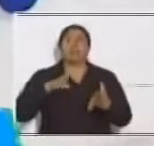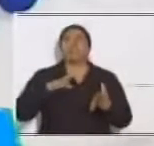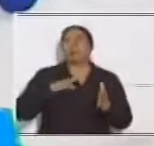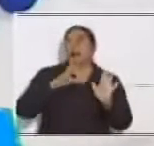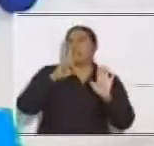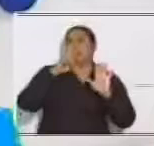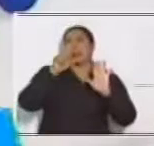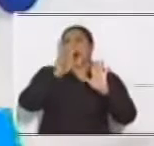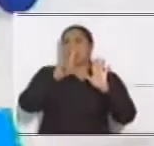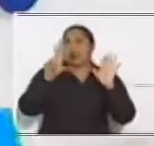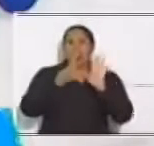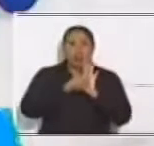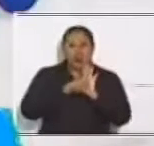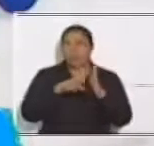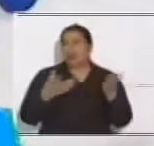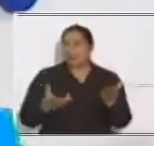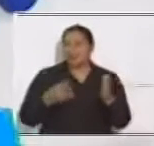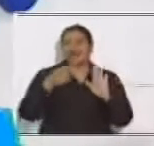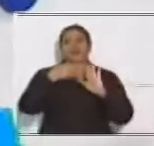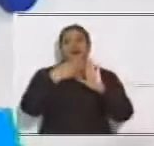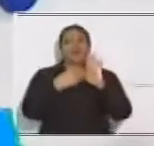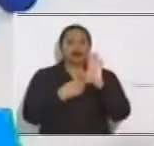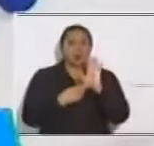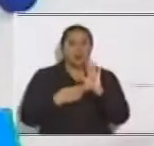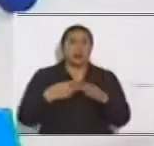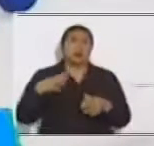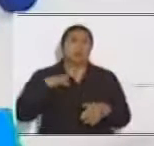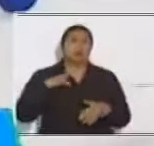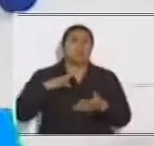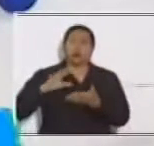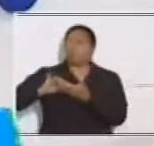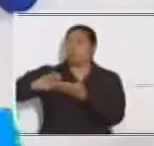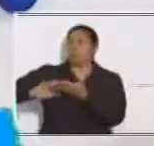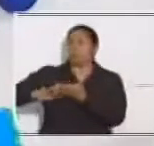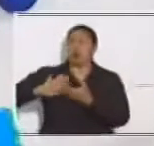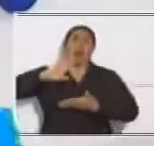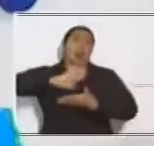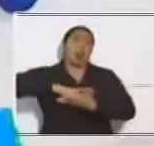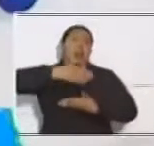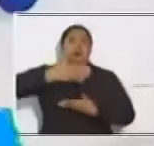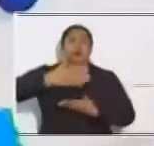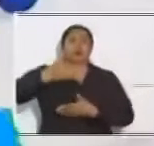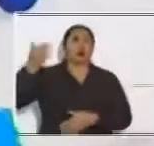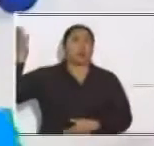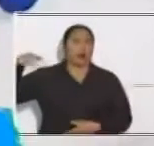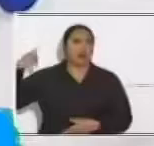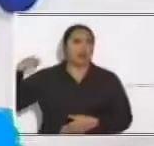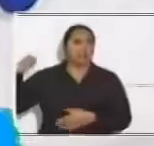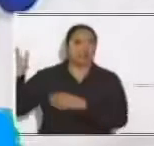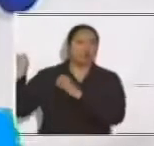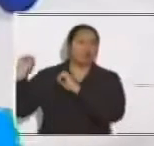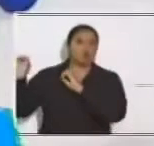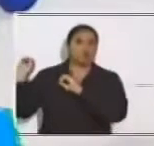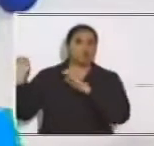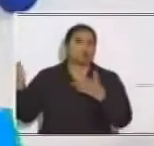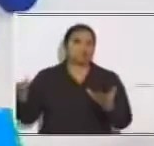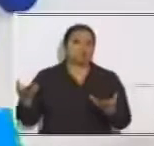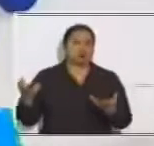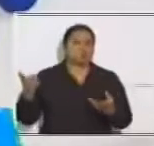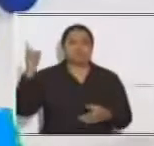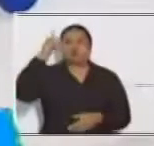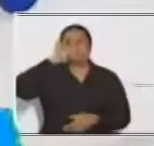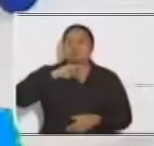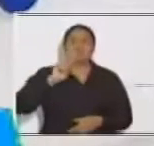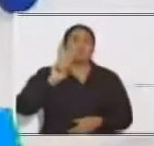que tiene reglas. Nosotros tenemos calculadora, nuestra laptop, etc. Antes no, ni siquiera existía esta